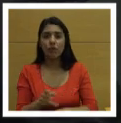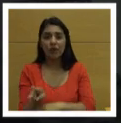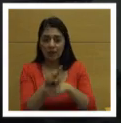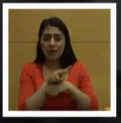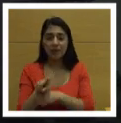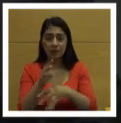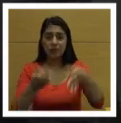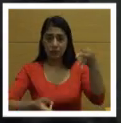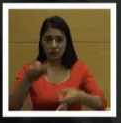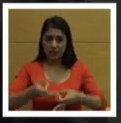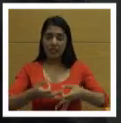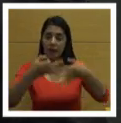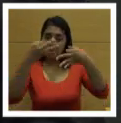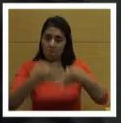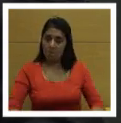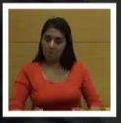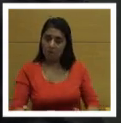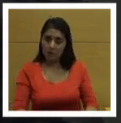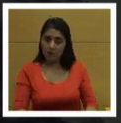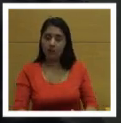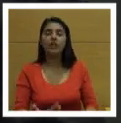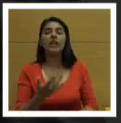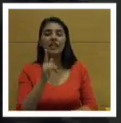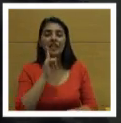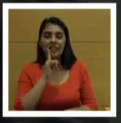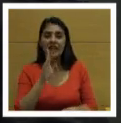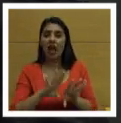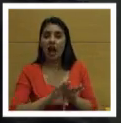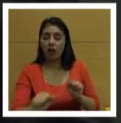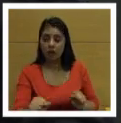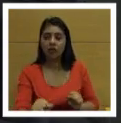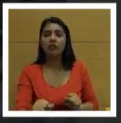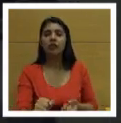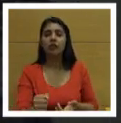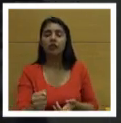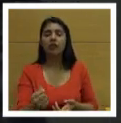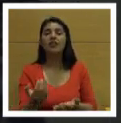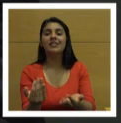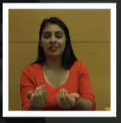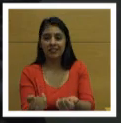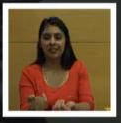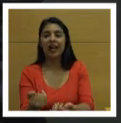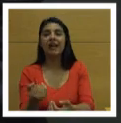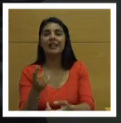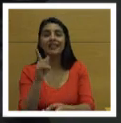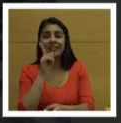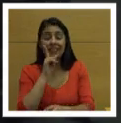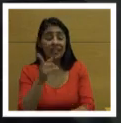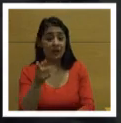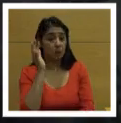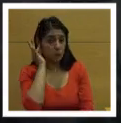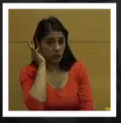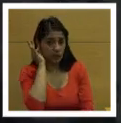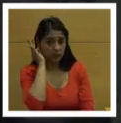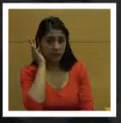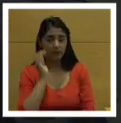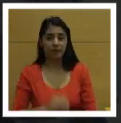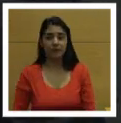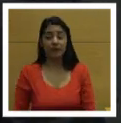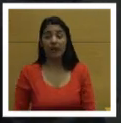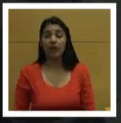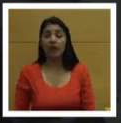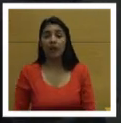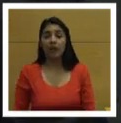justicia eficiente y acorde con las especiales necesidades, funciones y recursos de las mujeres,